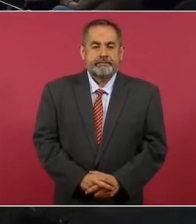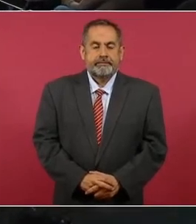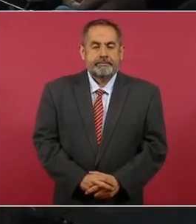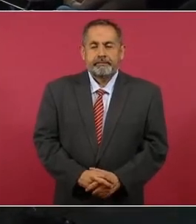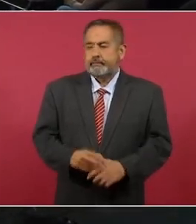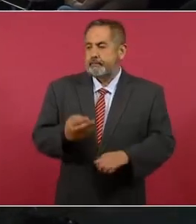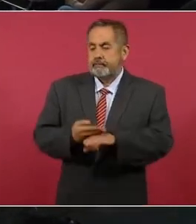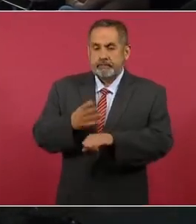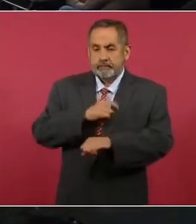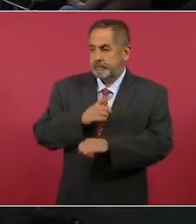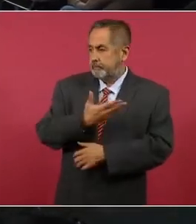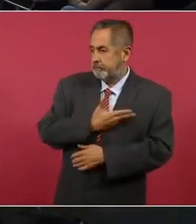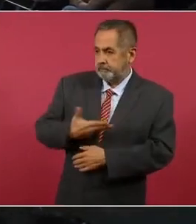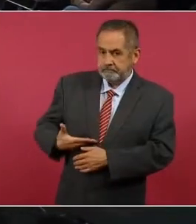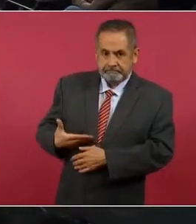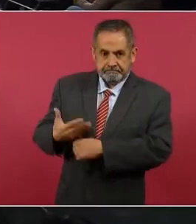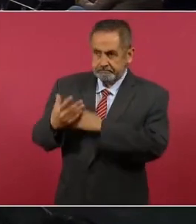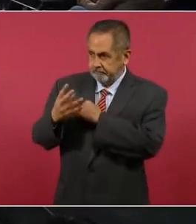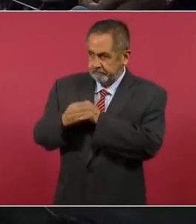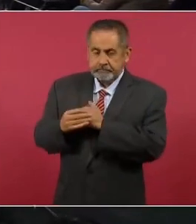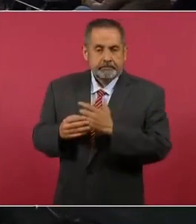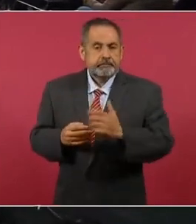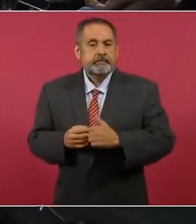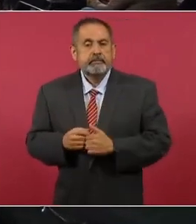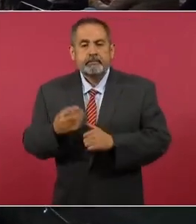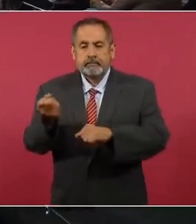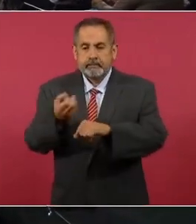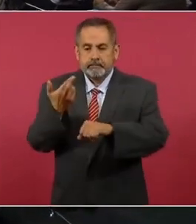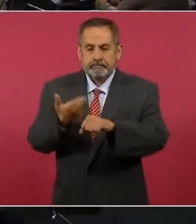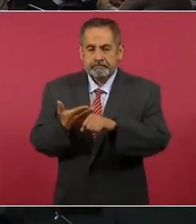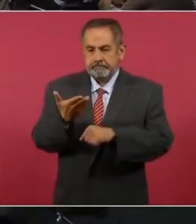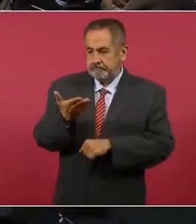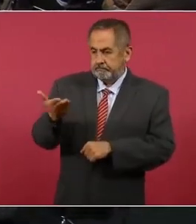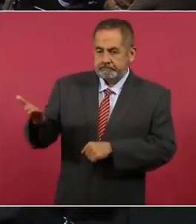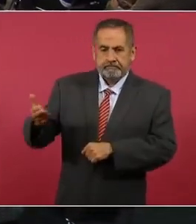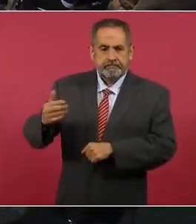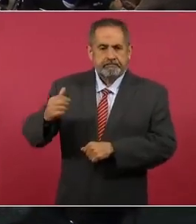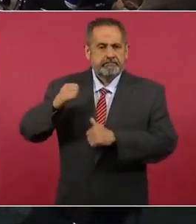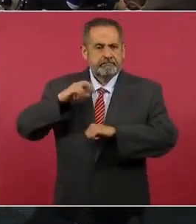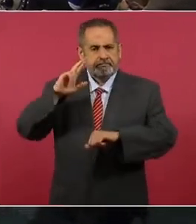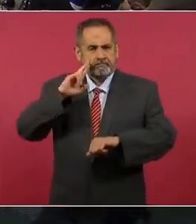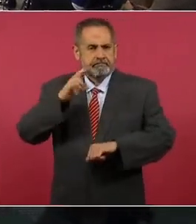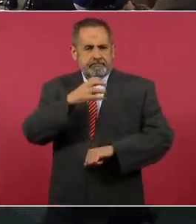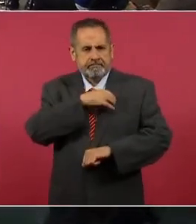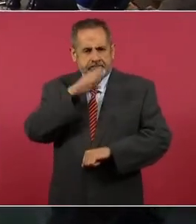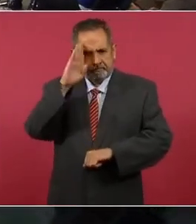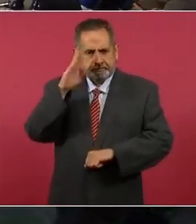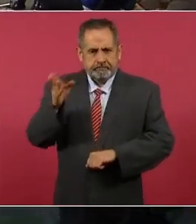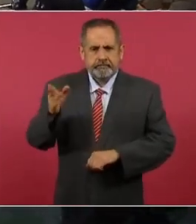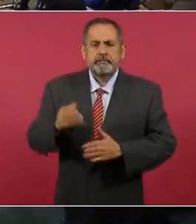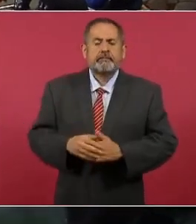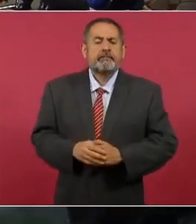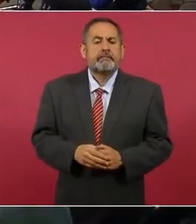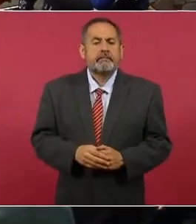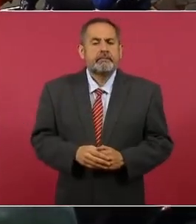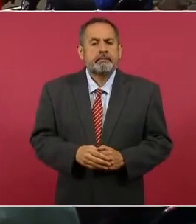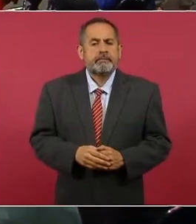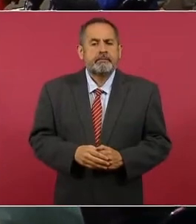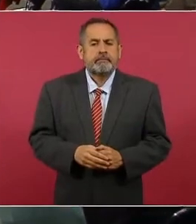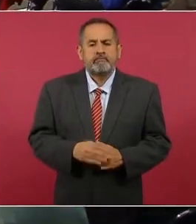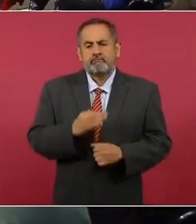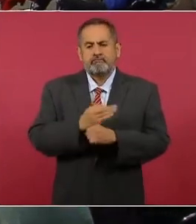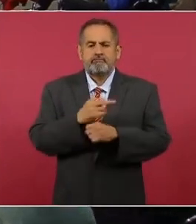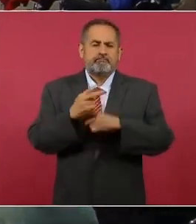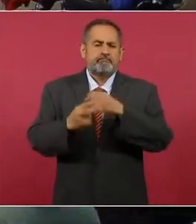Muy buenos días, presidente, con su permiso, secretarias, secretarios, comandantes. Hoy vamos a comentar, como lo hemos venido